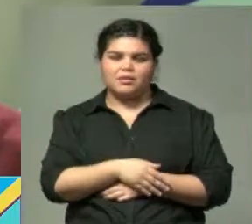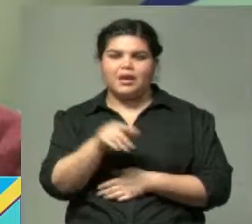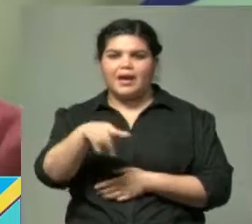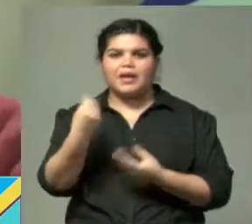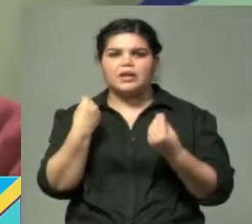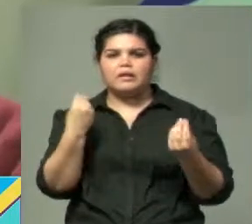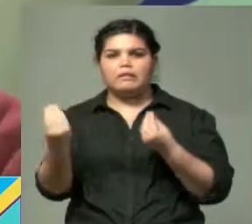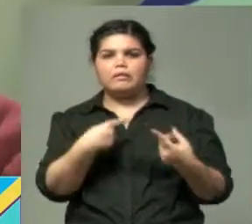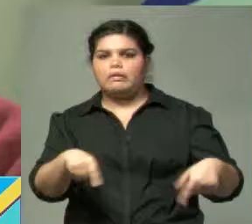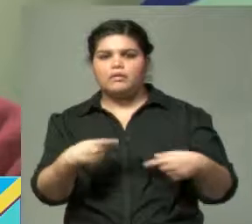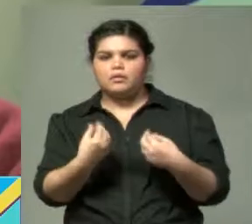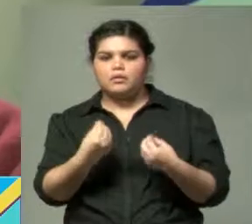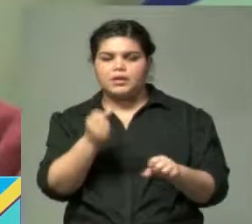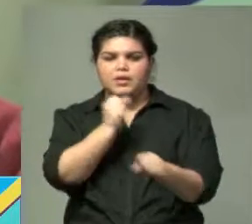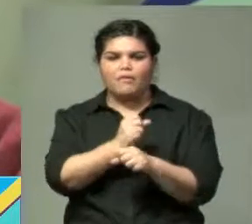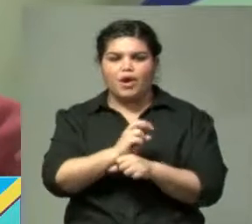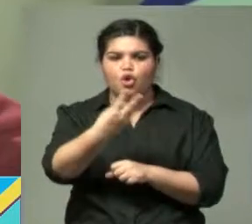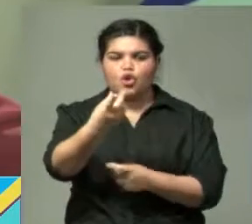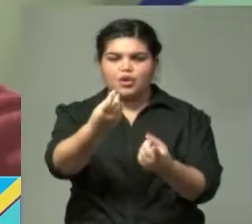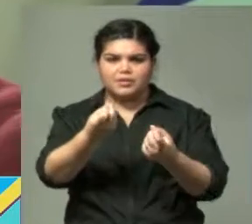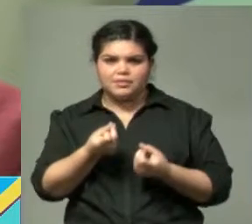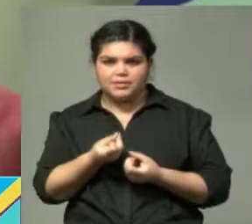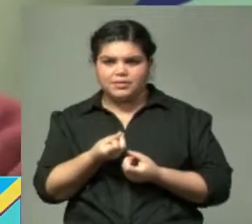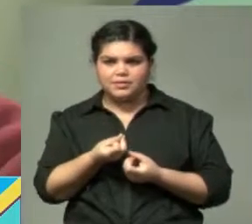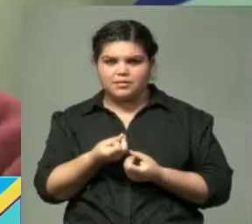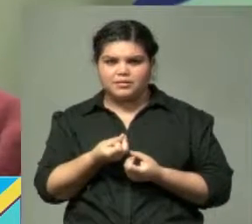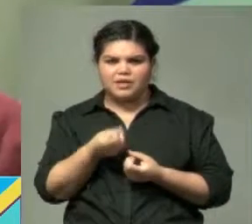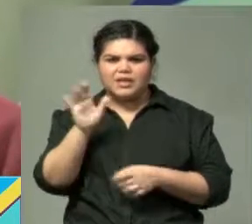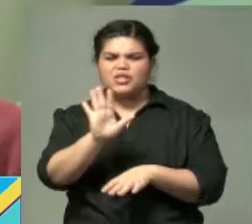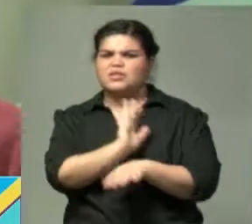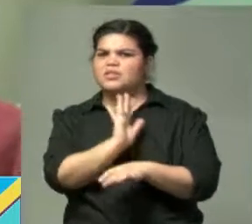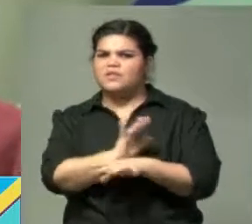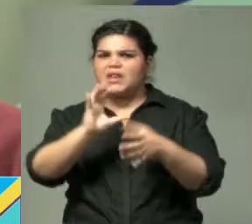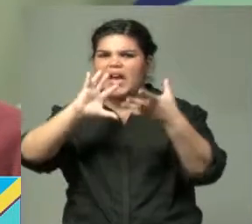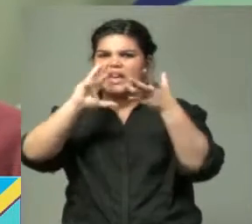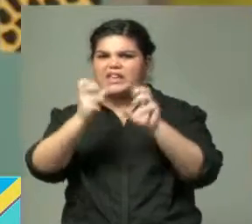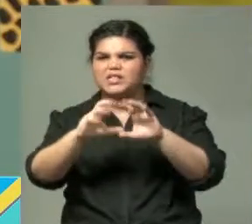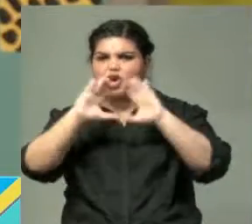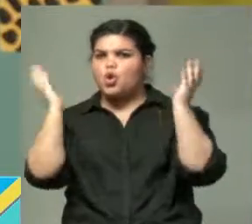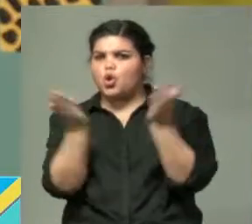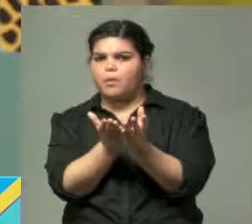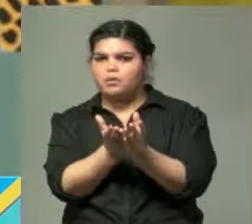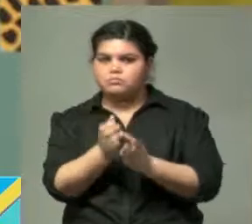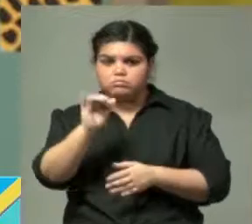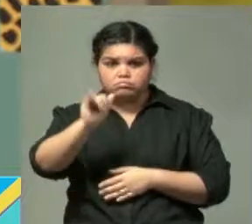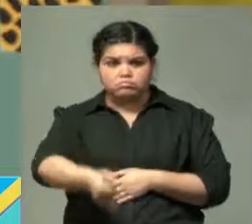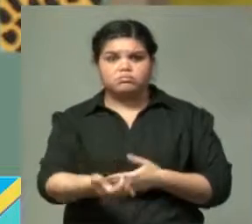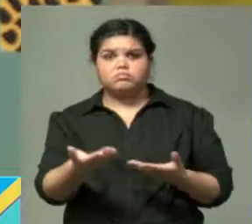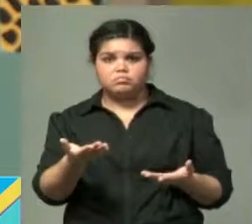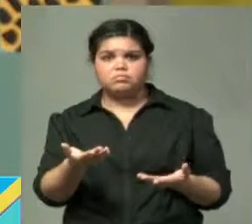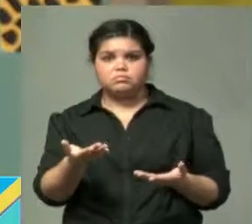2 empleos, no le alcanza con uno. O sea que hay una crisis global, si se quiere, en cuanto a esto. Claro, en el mundo entero está en crisis el